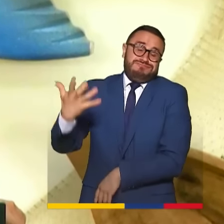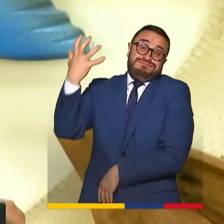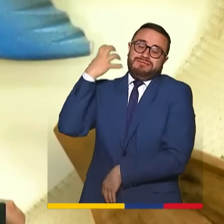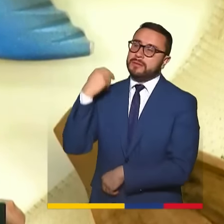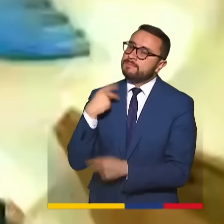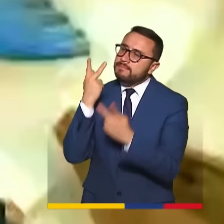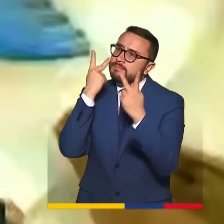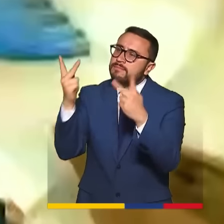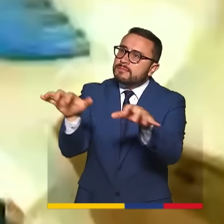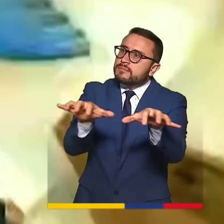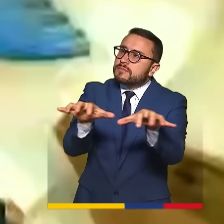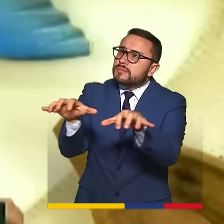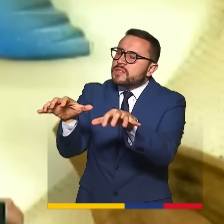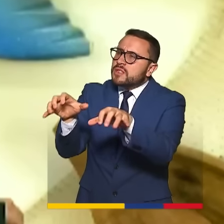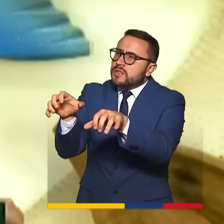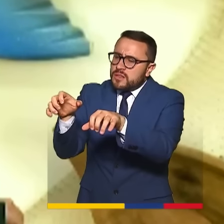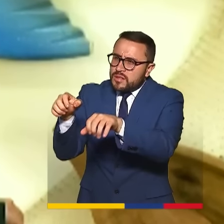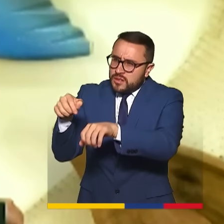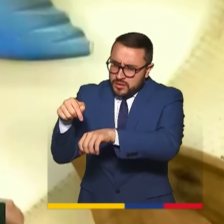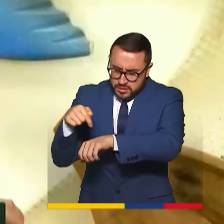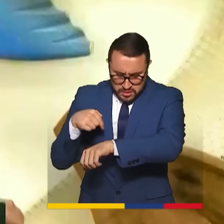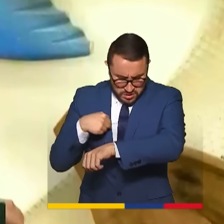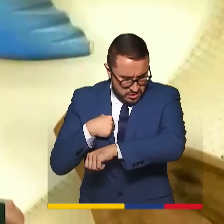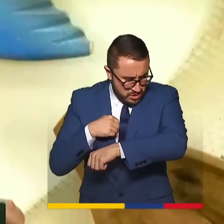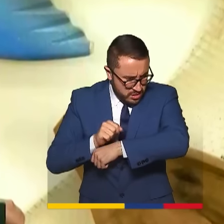me emocionó demasiado esa